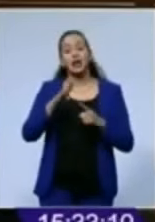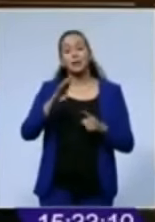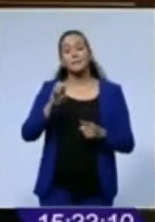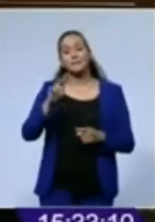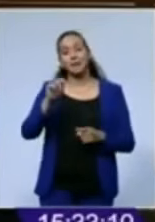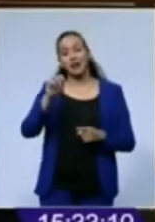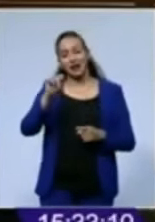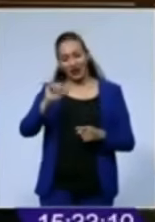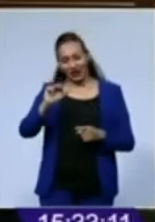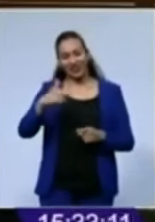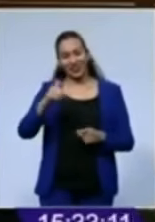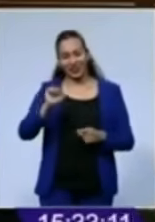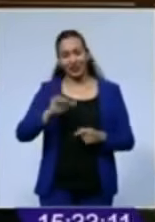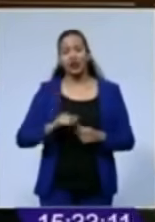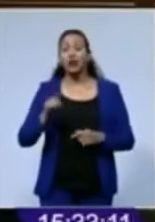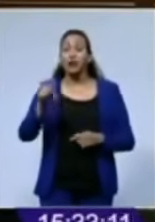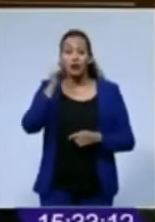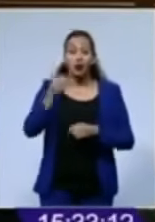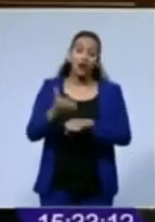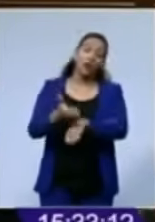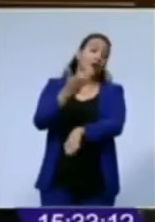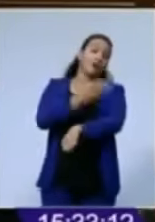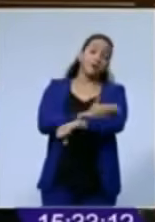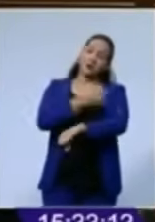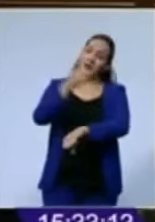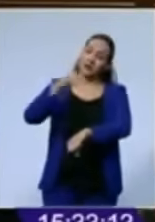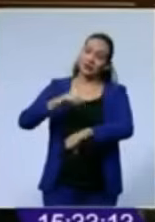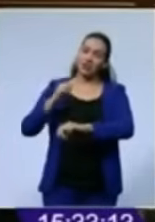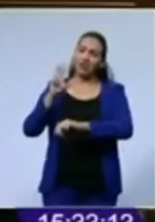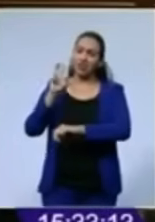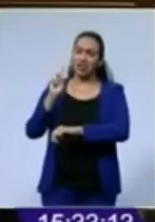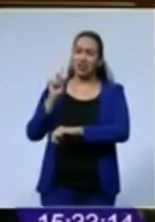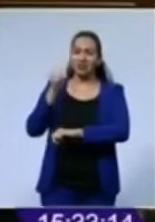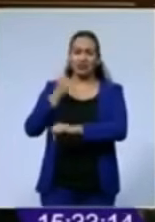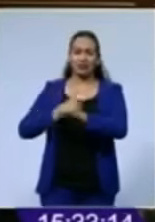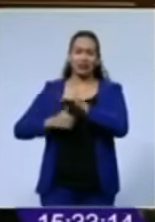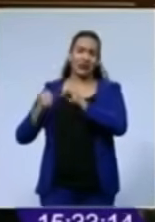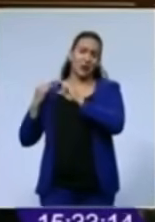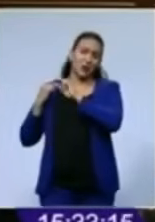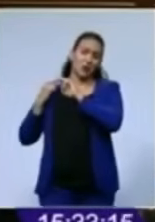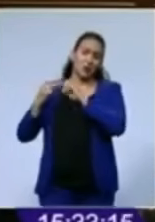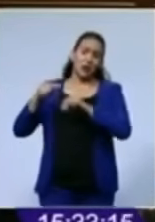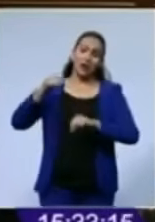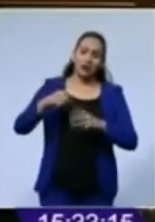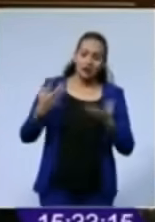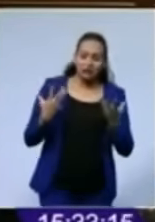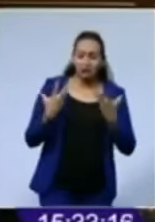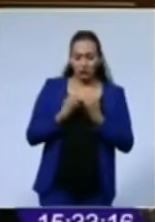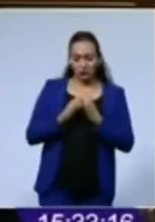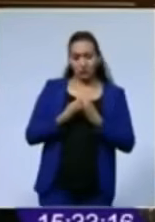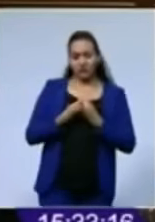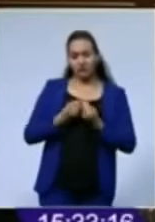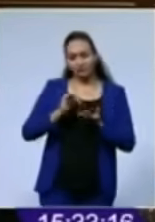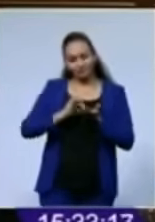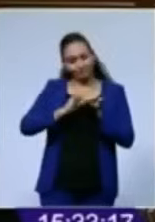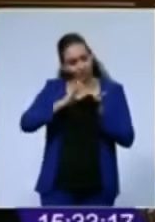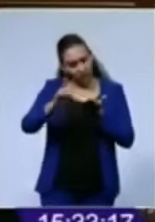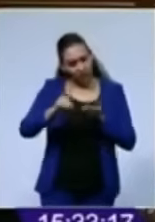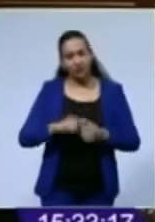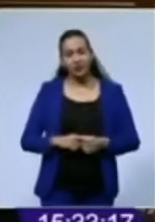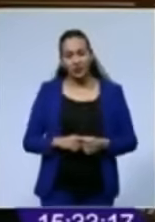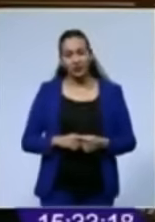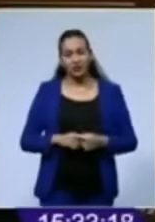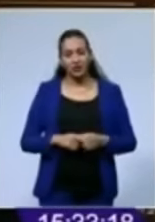taquimecanografa en el primer tribunal colegiado en materia Civil del primer circuito después de estudiar derecho en la UNAM en la